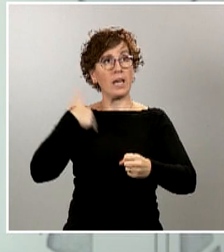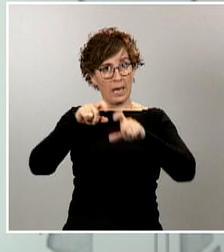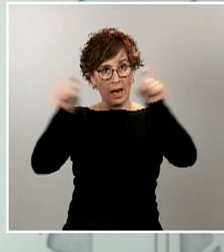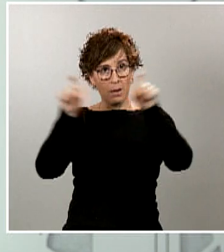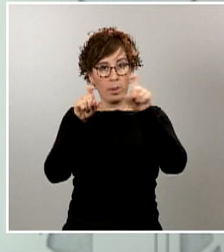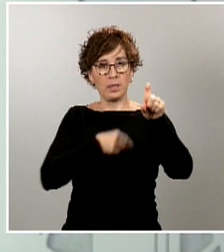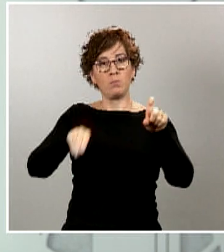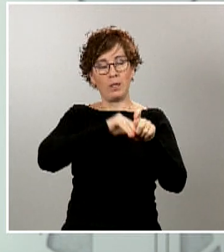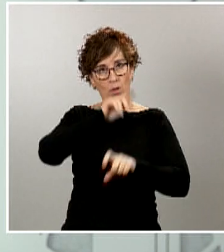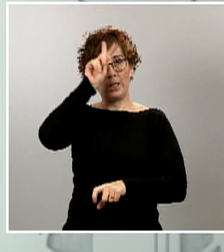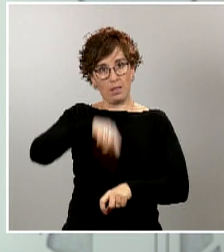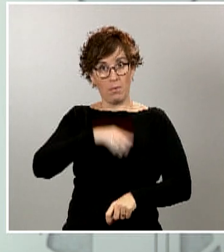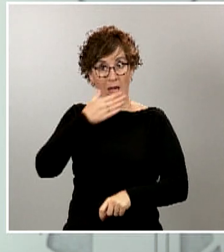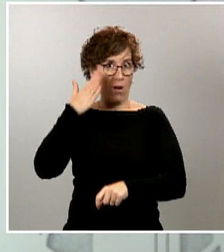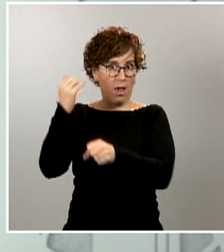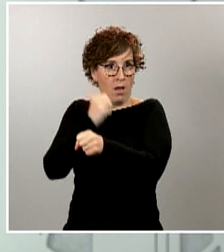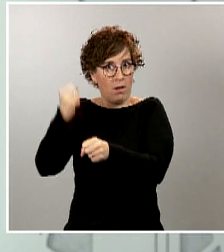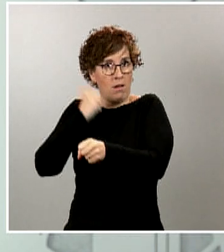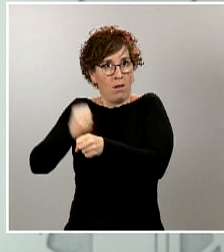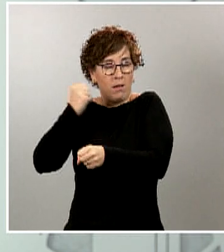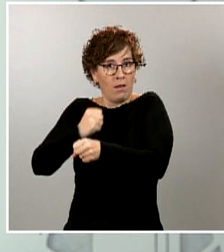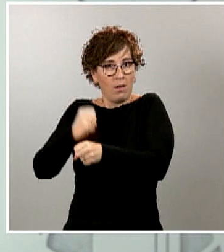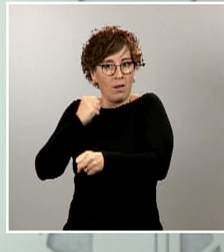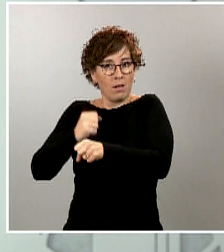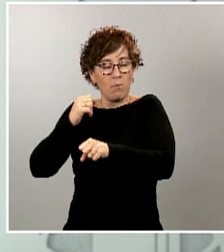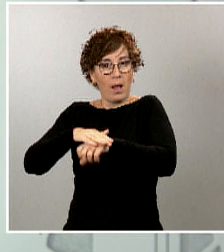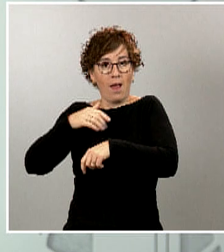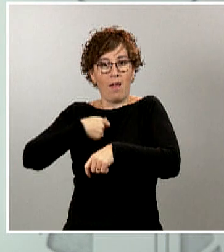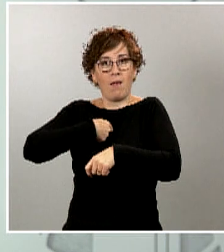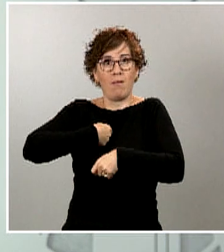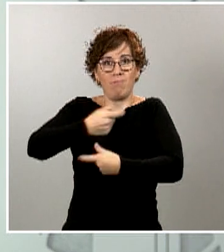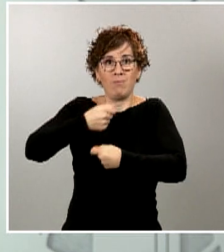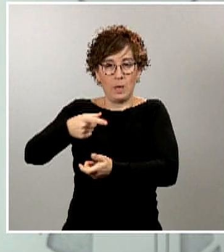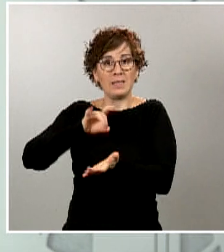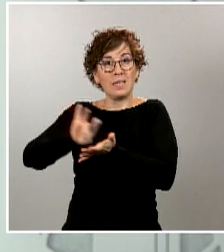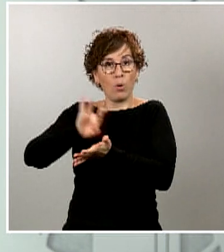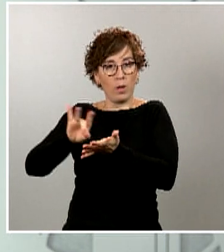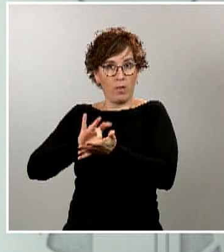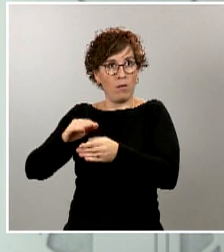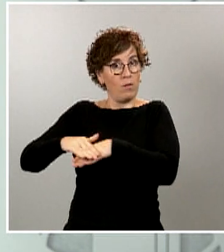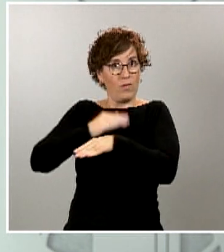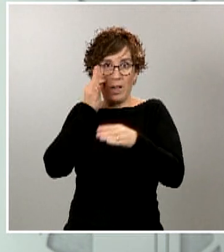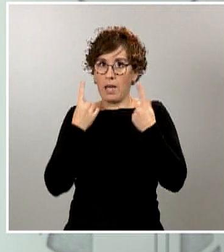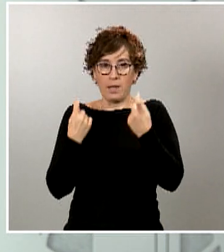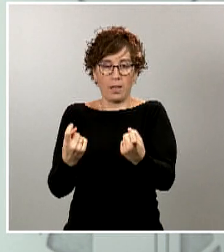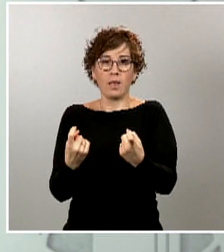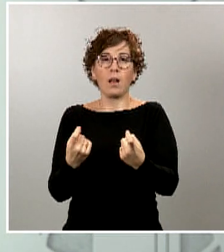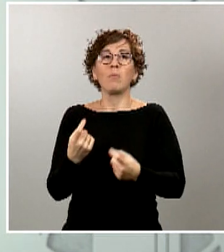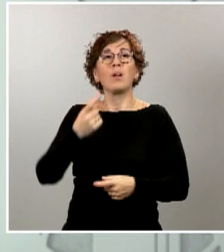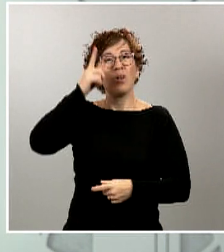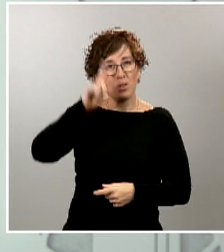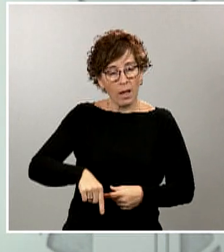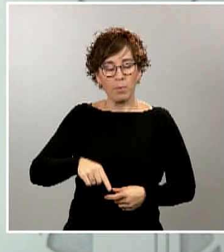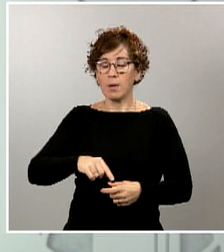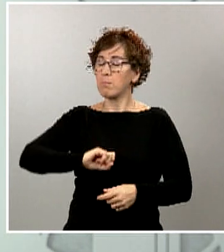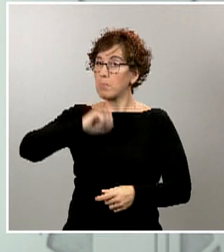están trabajando, proporcionándonos aquellos servicios esenciales que necesitamos, pero sobre todo también al conjunto de la ciudadanía